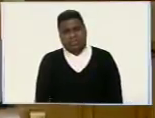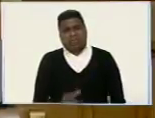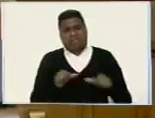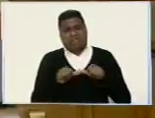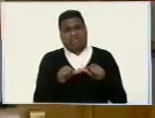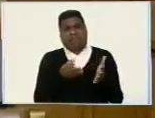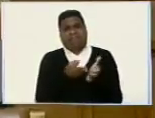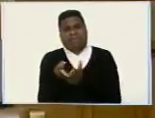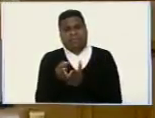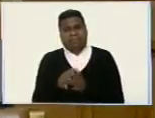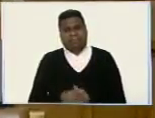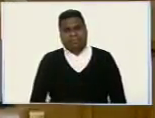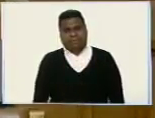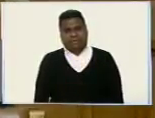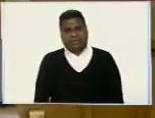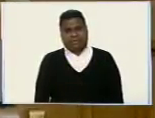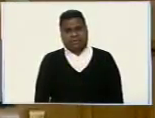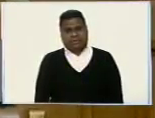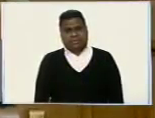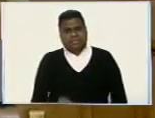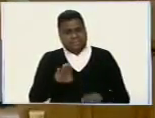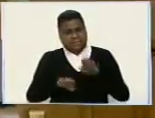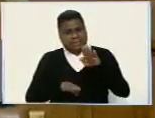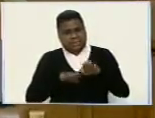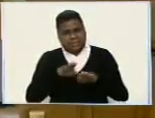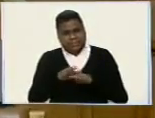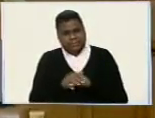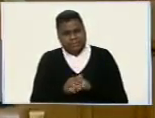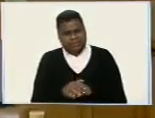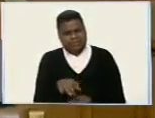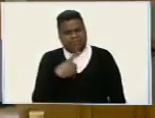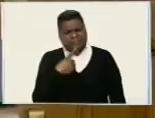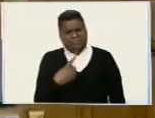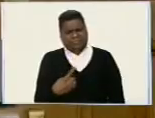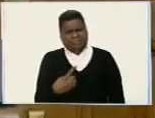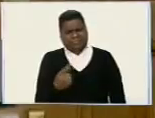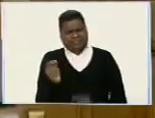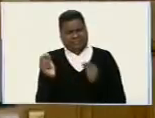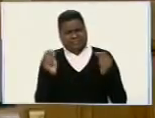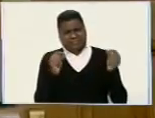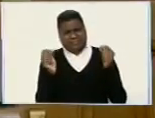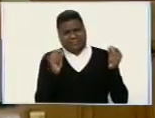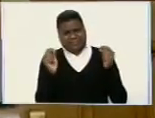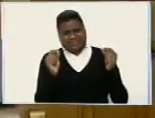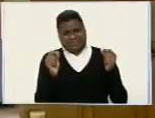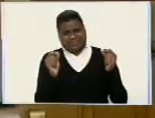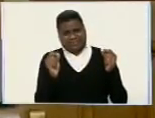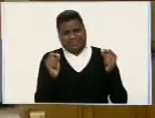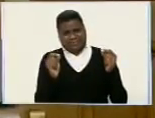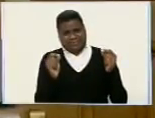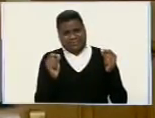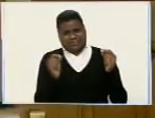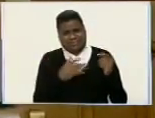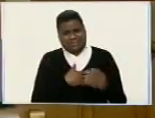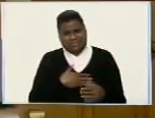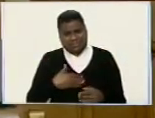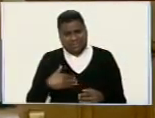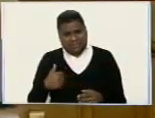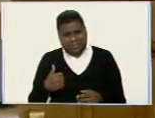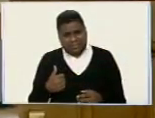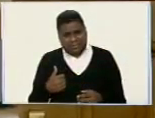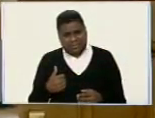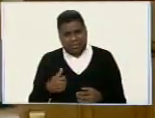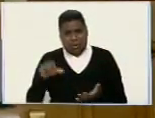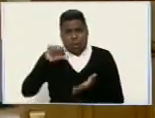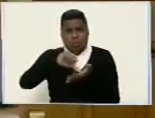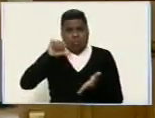firme, y que dio un paso al frente, me cuentan lo chismoso que le mandó a decir, porque se creía que crear un